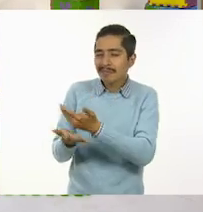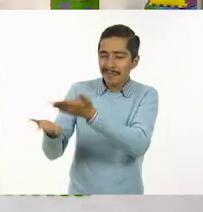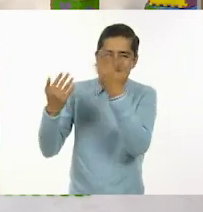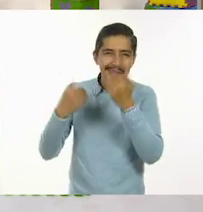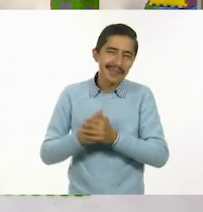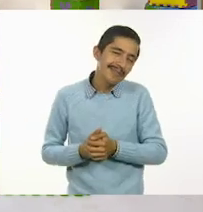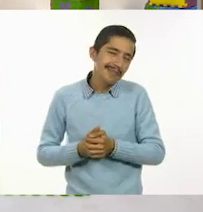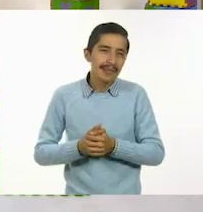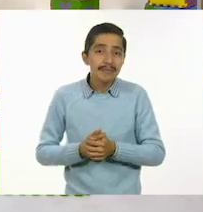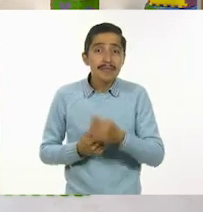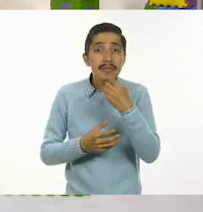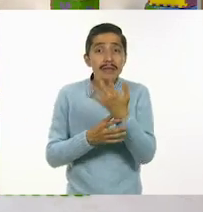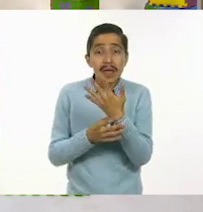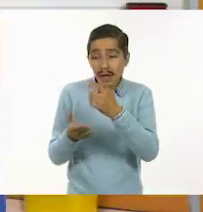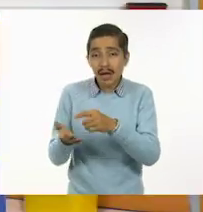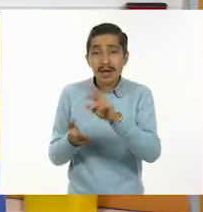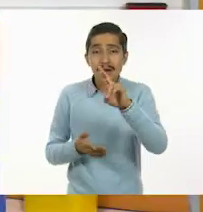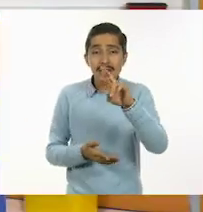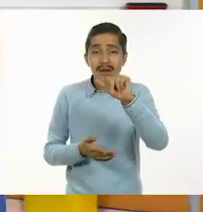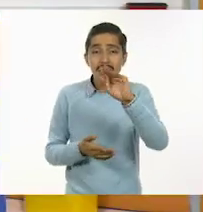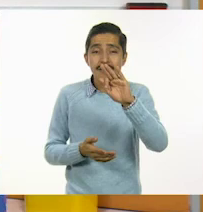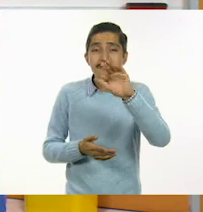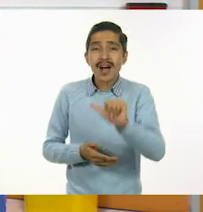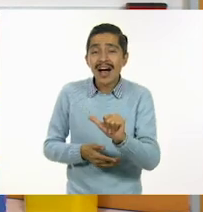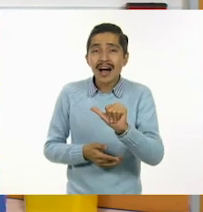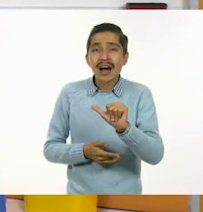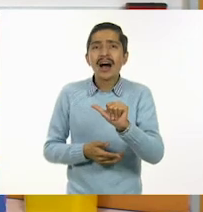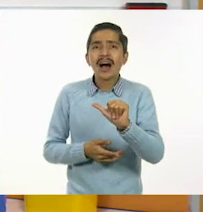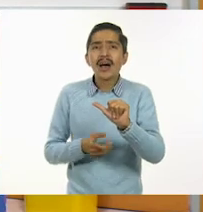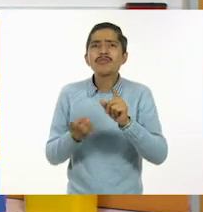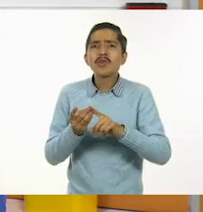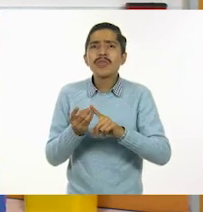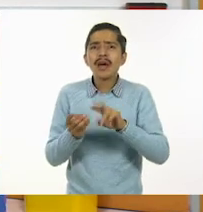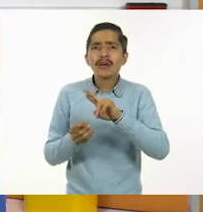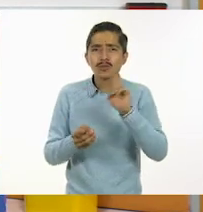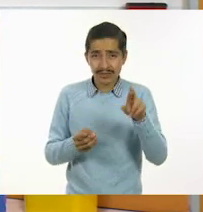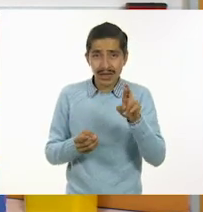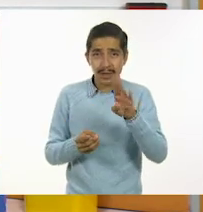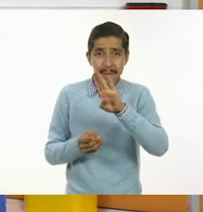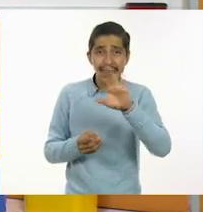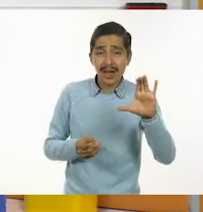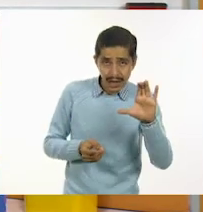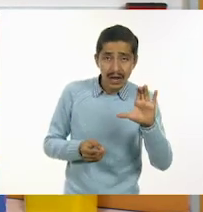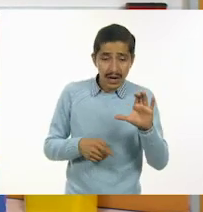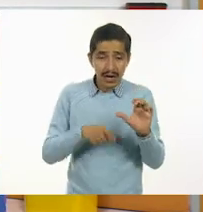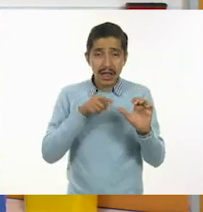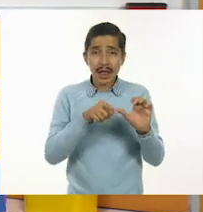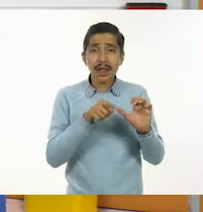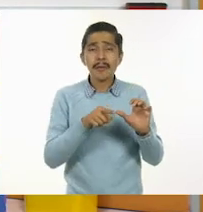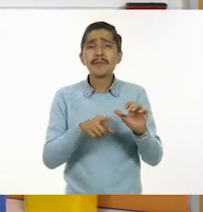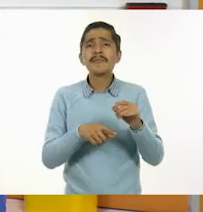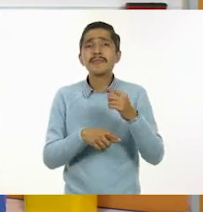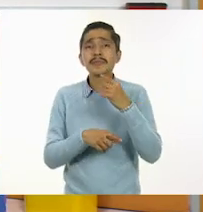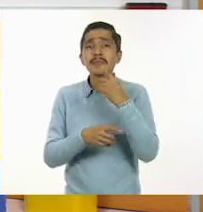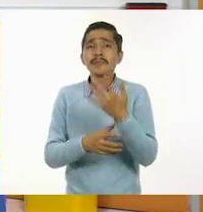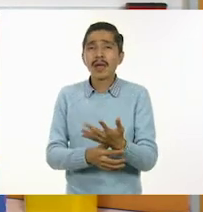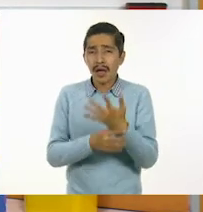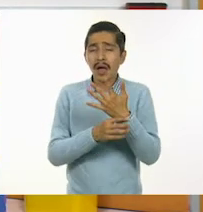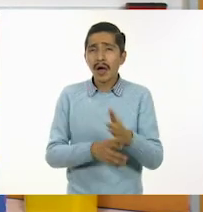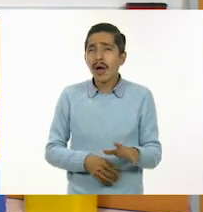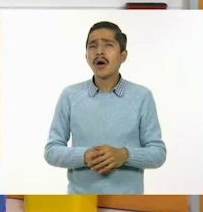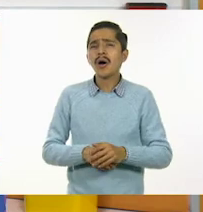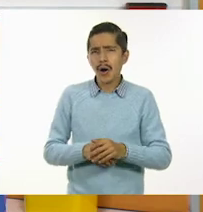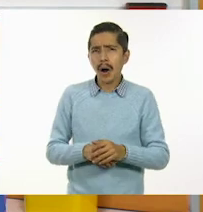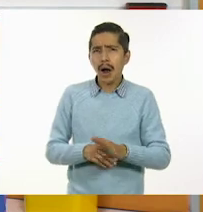dice Filindrín, dice que Rafa, de Rosarito, Baja California, le platica que él utilizó el otro día el